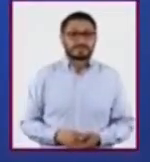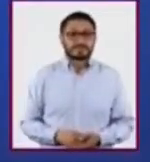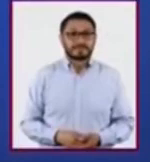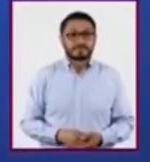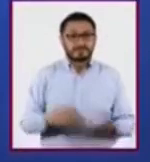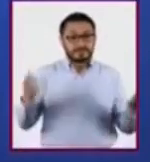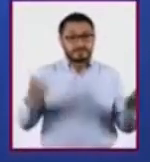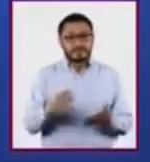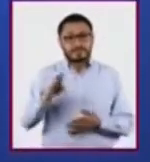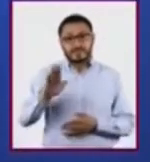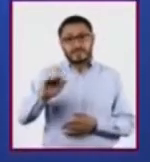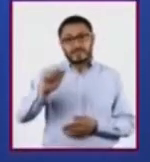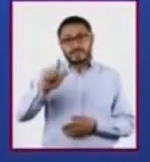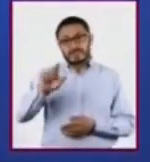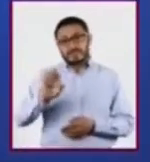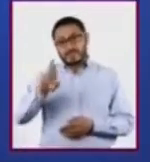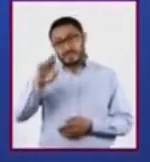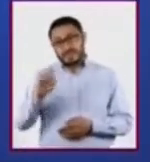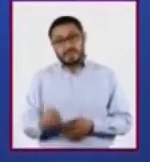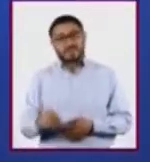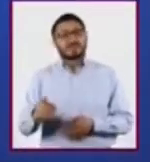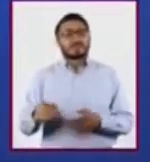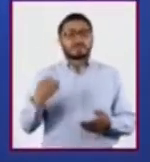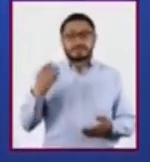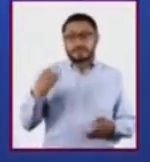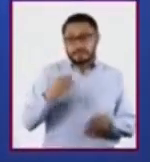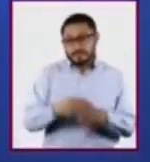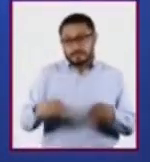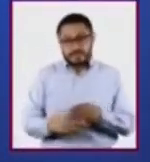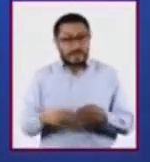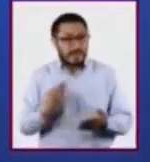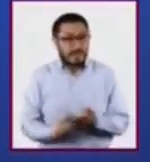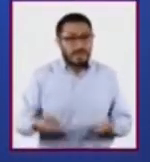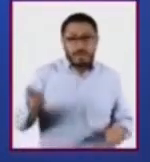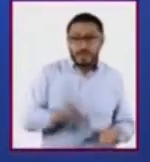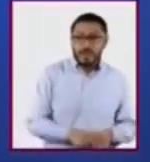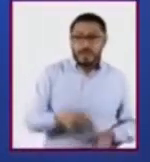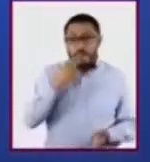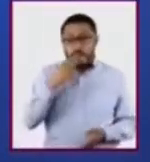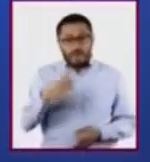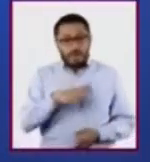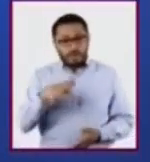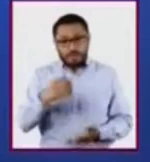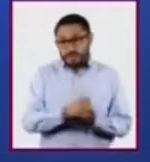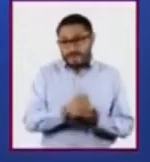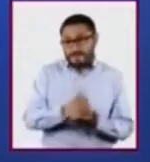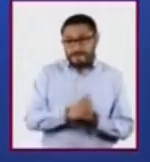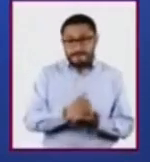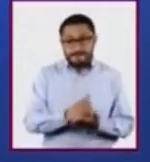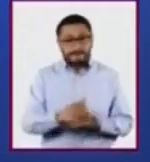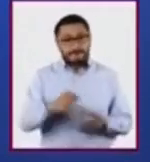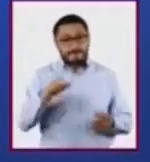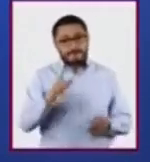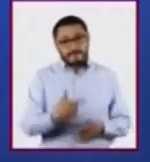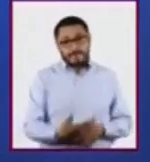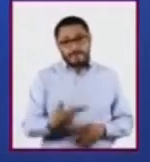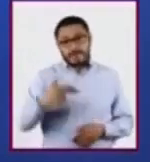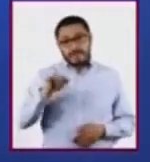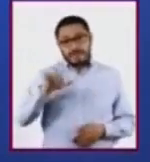Para poder elaborar nuestro balero con material reciclado, vamos a utilizar una botella de plástico, un hilo o